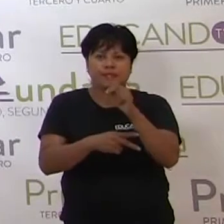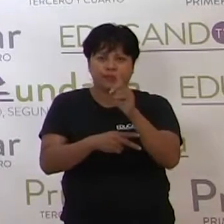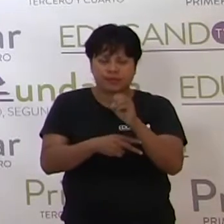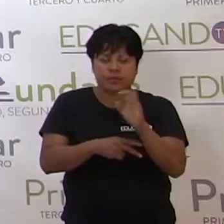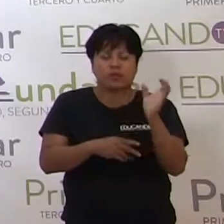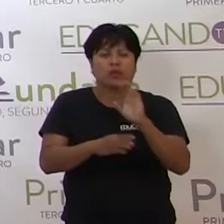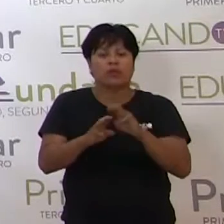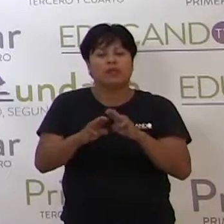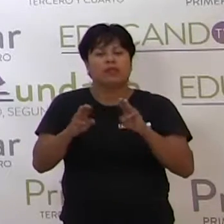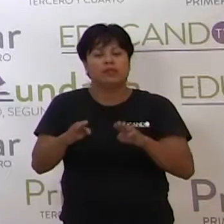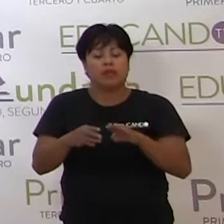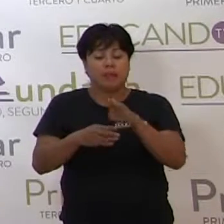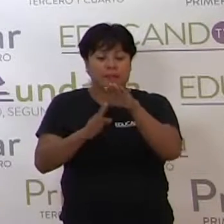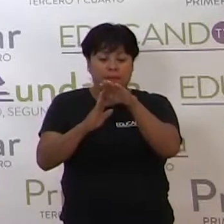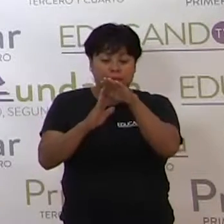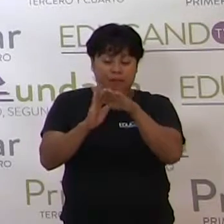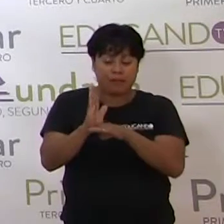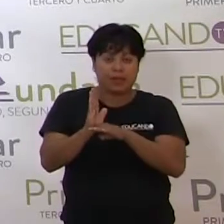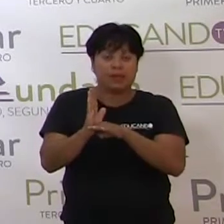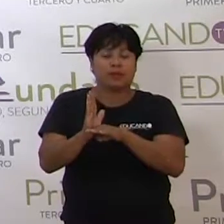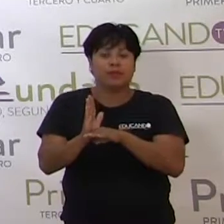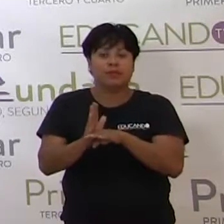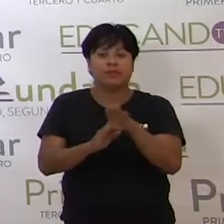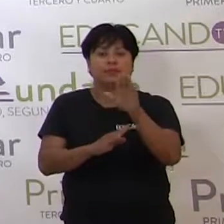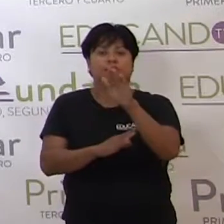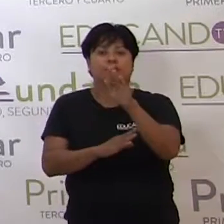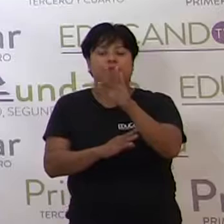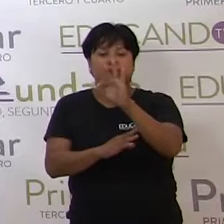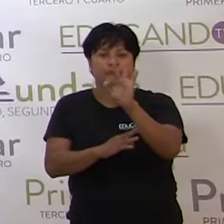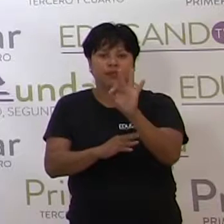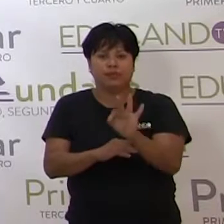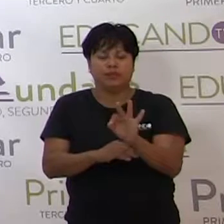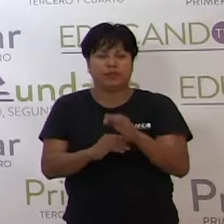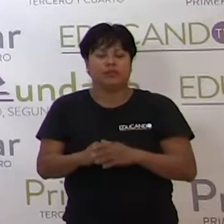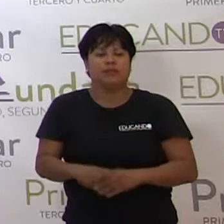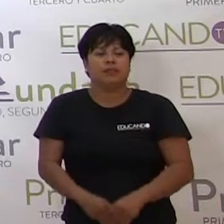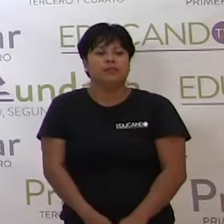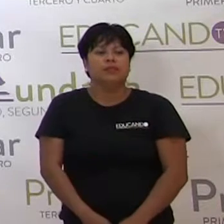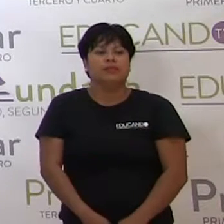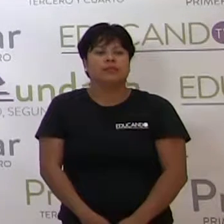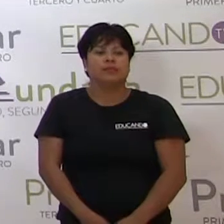mide menor de 90 grados.